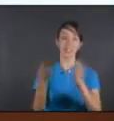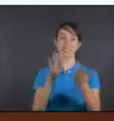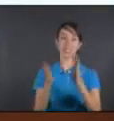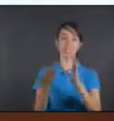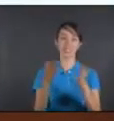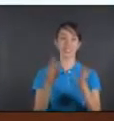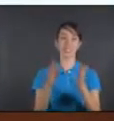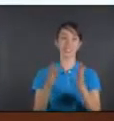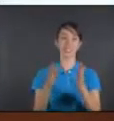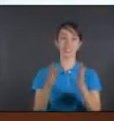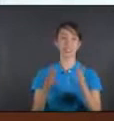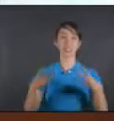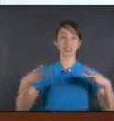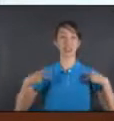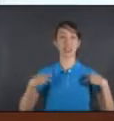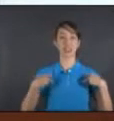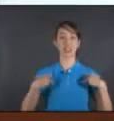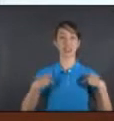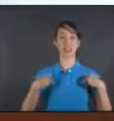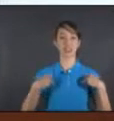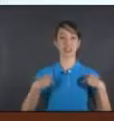lindos ojos zapatillos